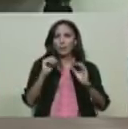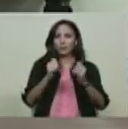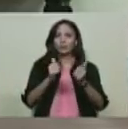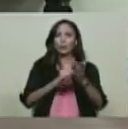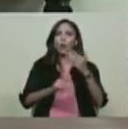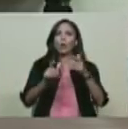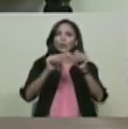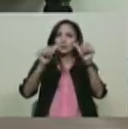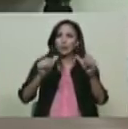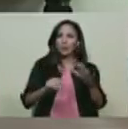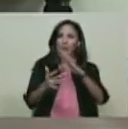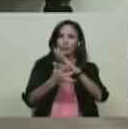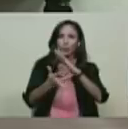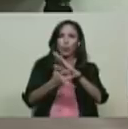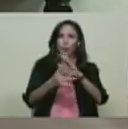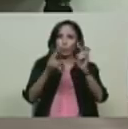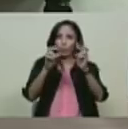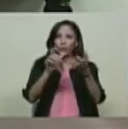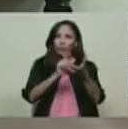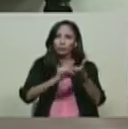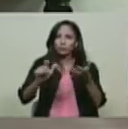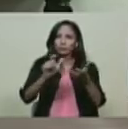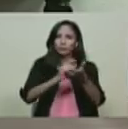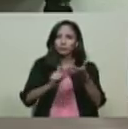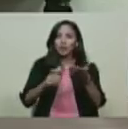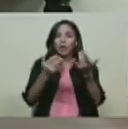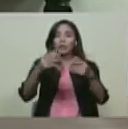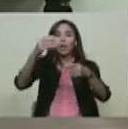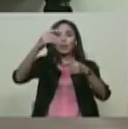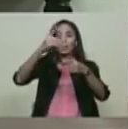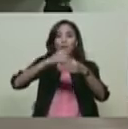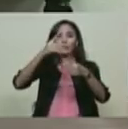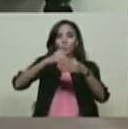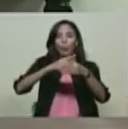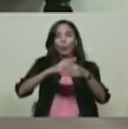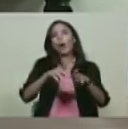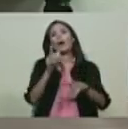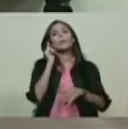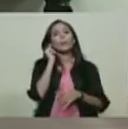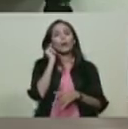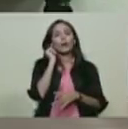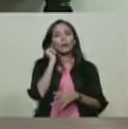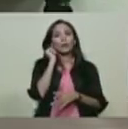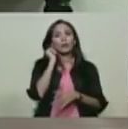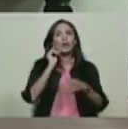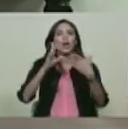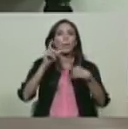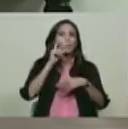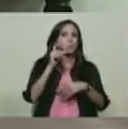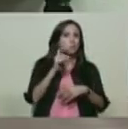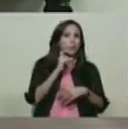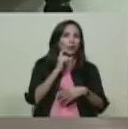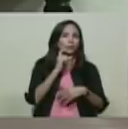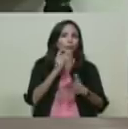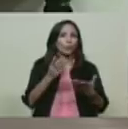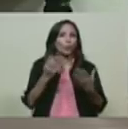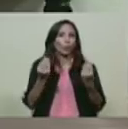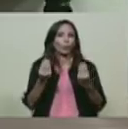BQR, ¿no?, el censo de las mujeres embarazadas. Atención, mujeres embarazadas.